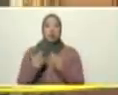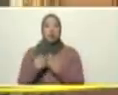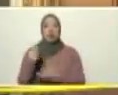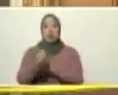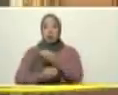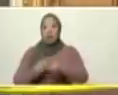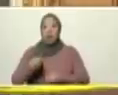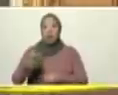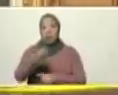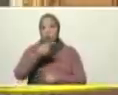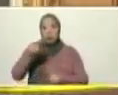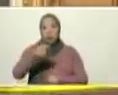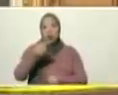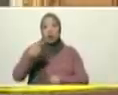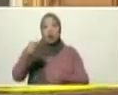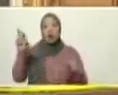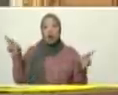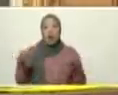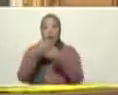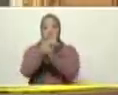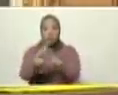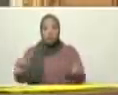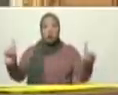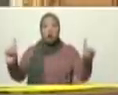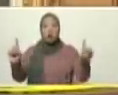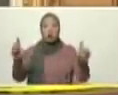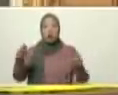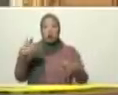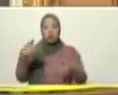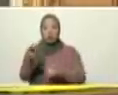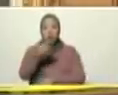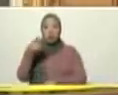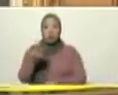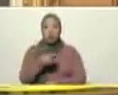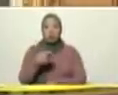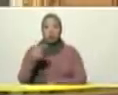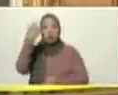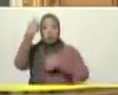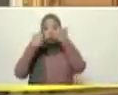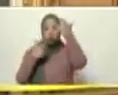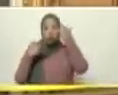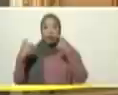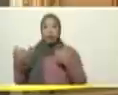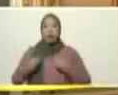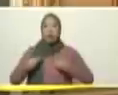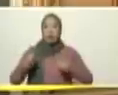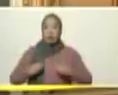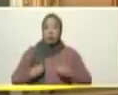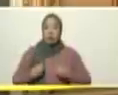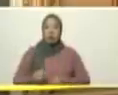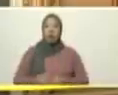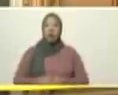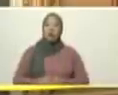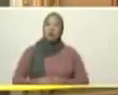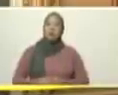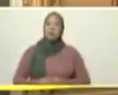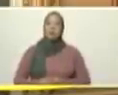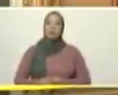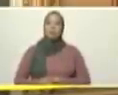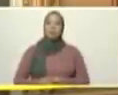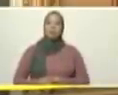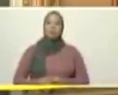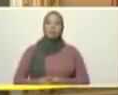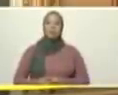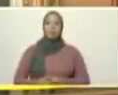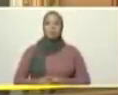a recuperar la democracia y a recuperar de su secuestro y garantizar la vida al presidente